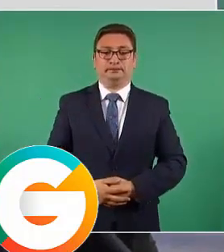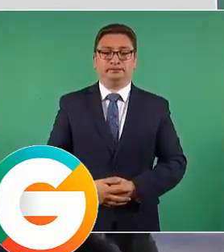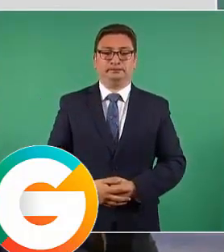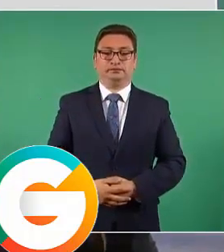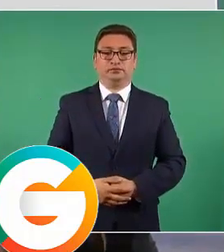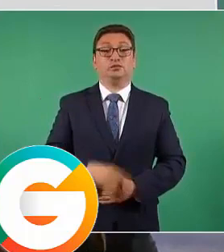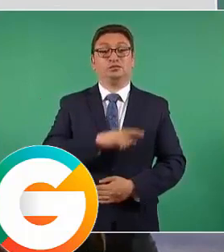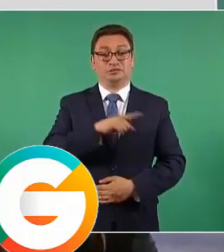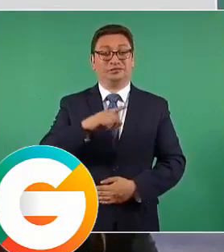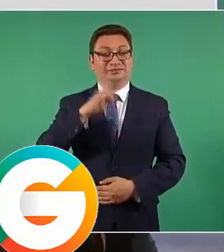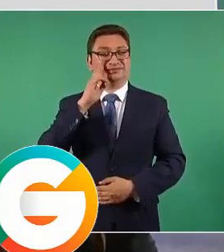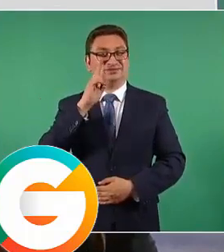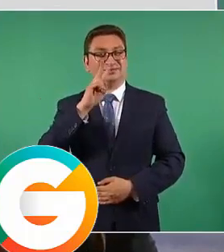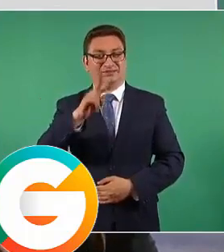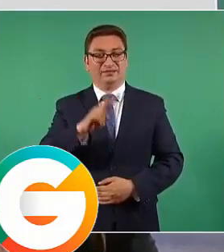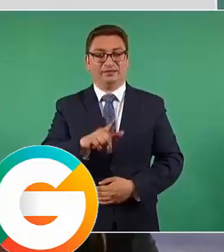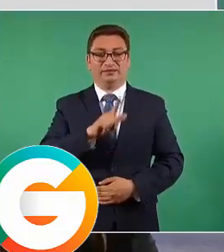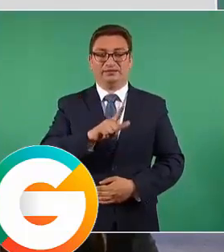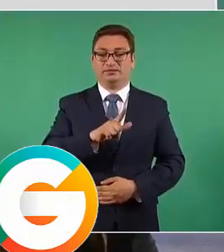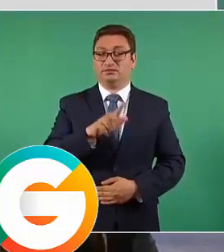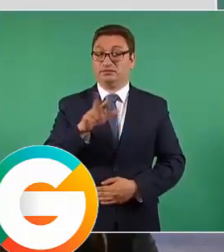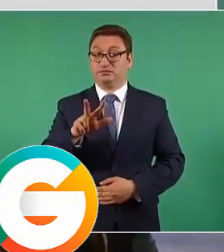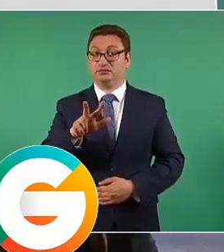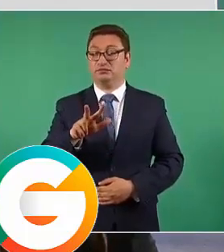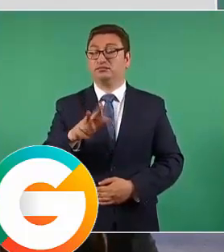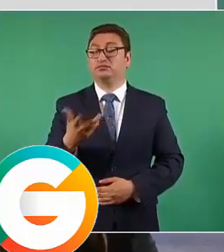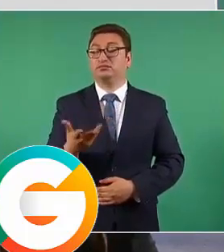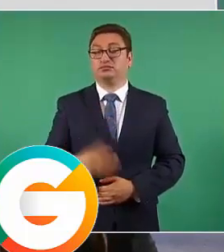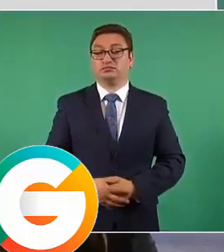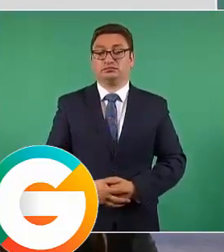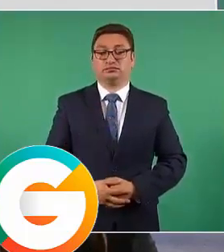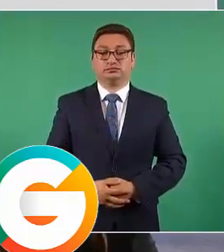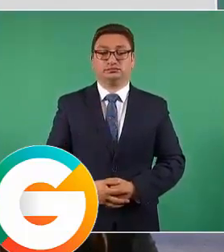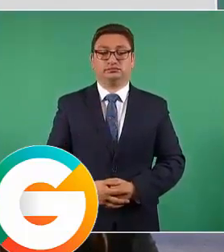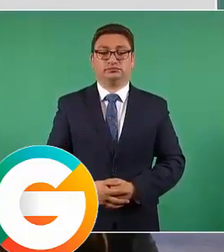Si ustedes ven 17 y 18,